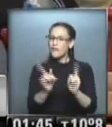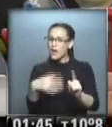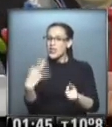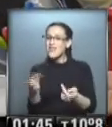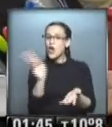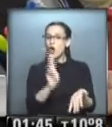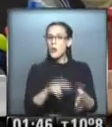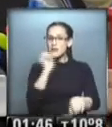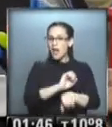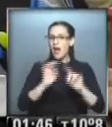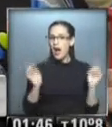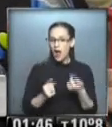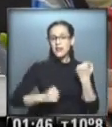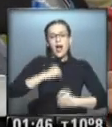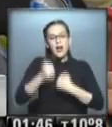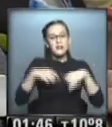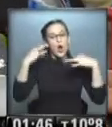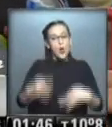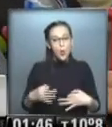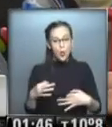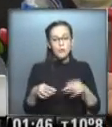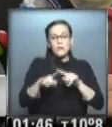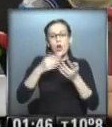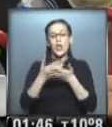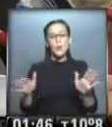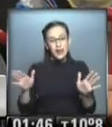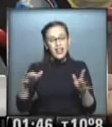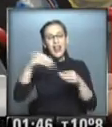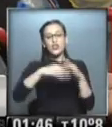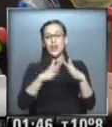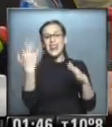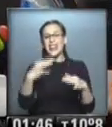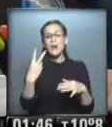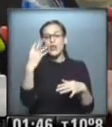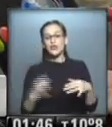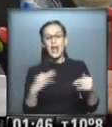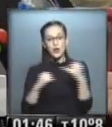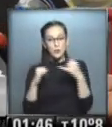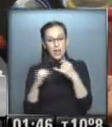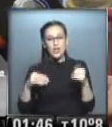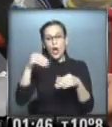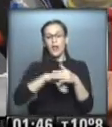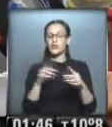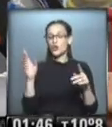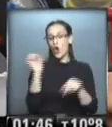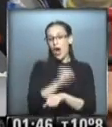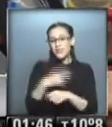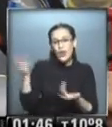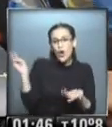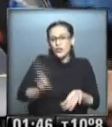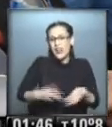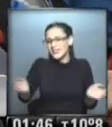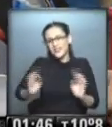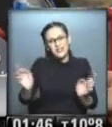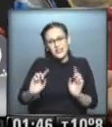cárcel y por lo menos para cumplir los términos de la libertad condicional debería estar 2 años y medio más en la cárcel. Él estuvo 7 años y medio